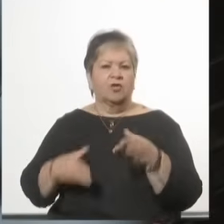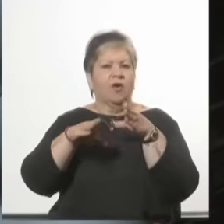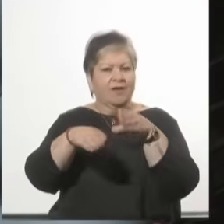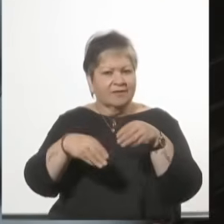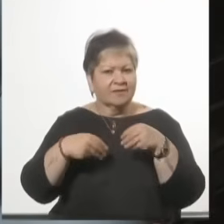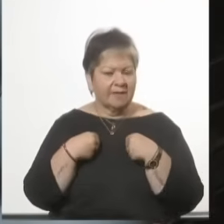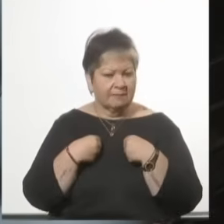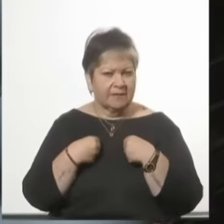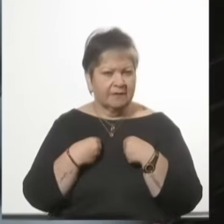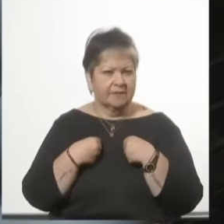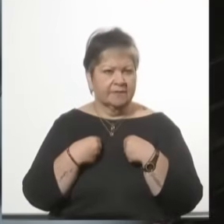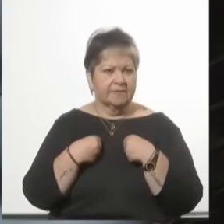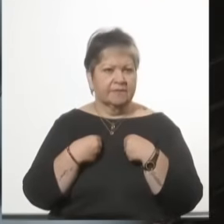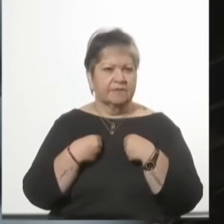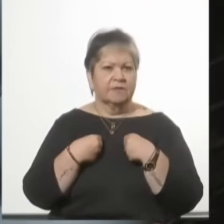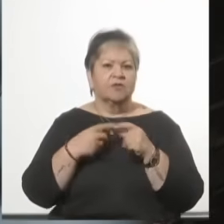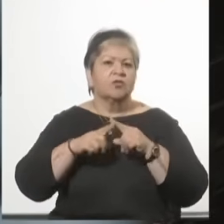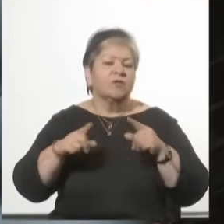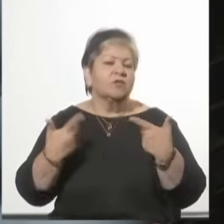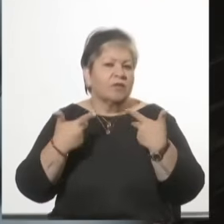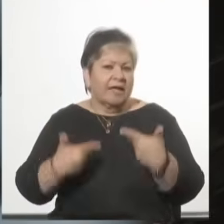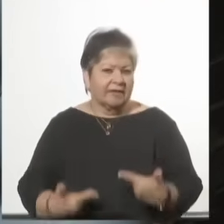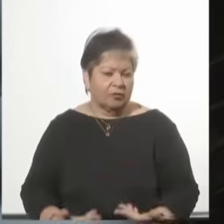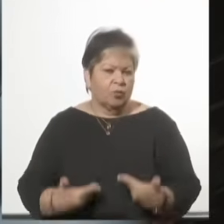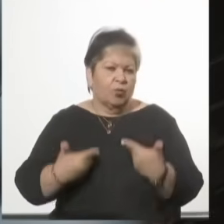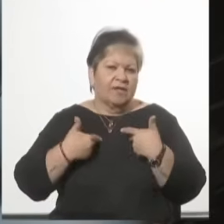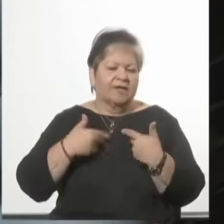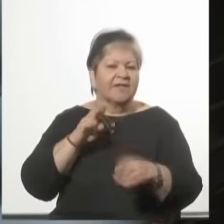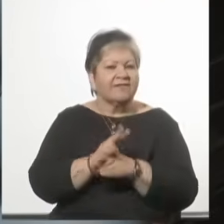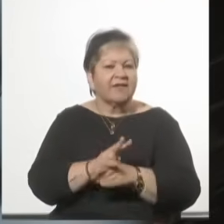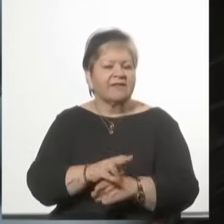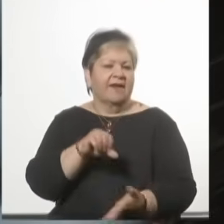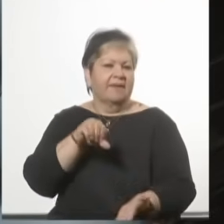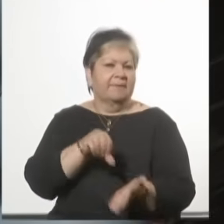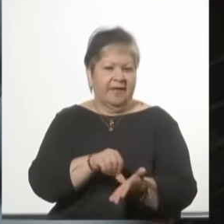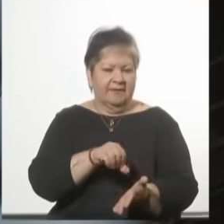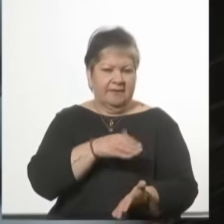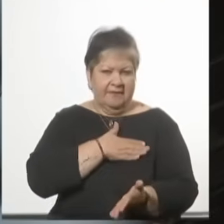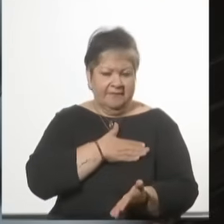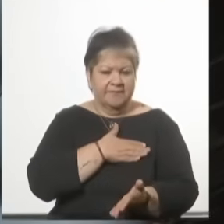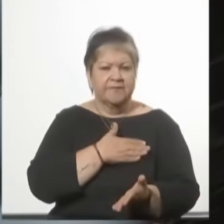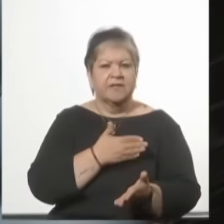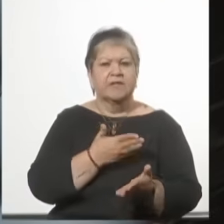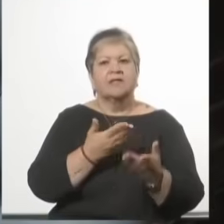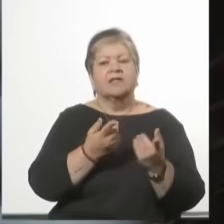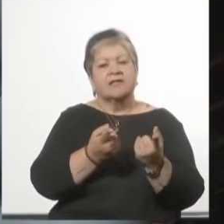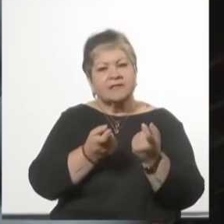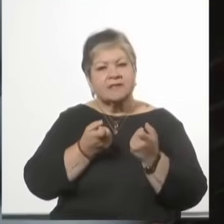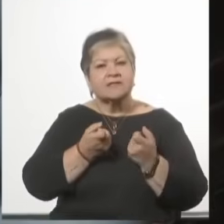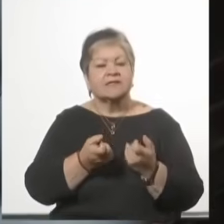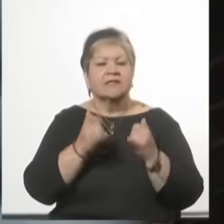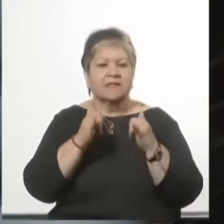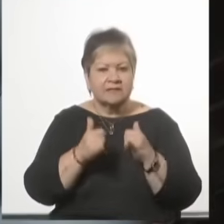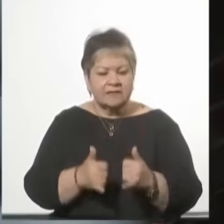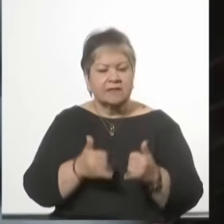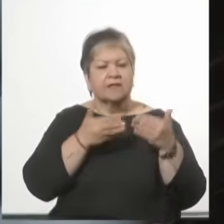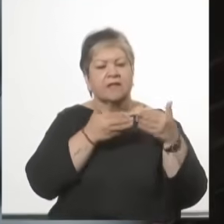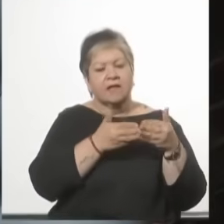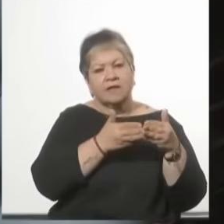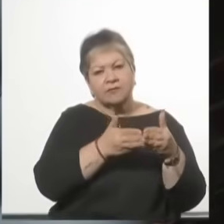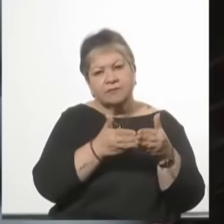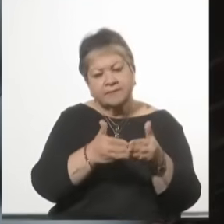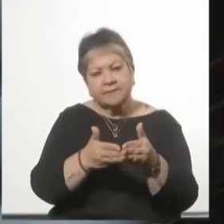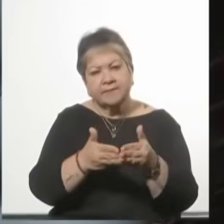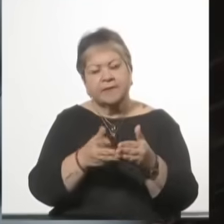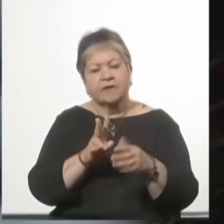una suerte de actitud antipatriótica y contraria a la imperiosa necesidad de contar con los medios navales para el ejercicio de nuestra soberanía nacional.